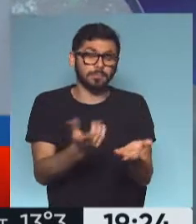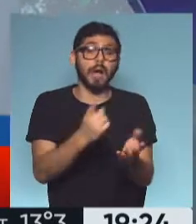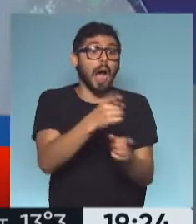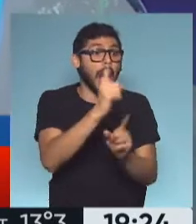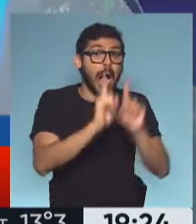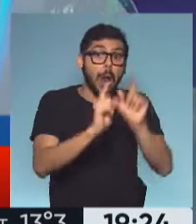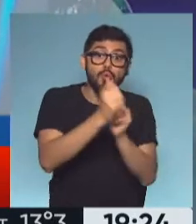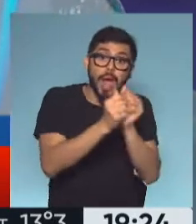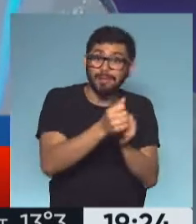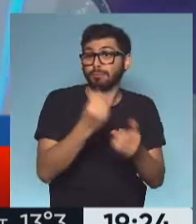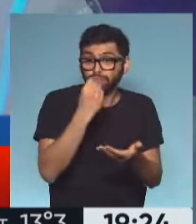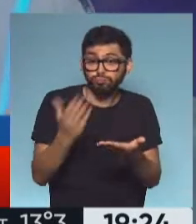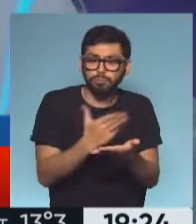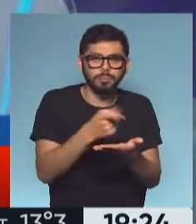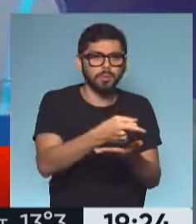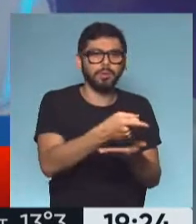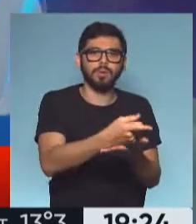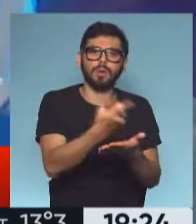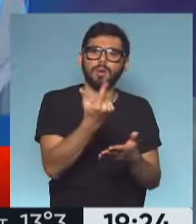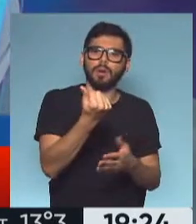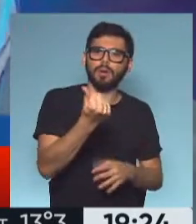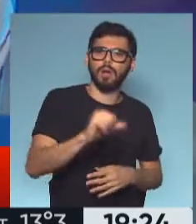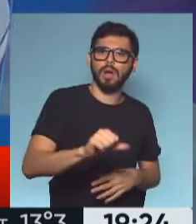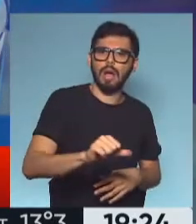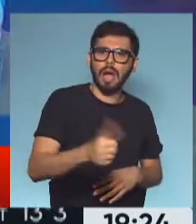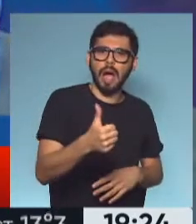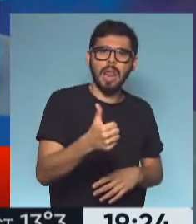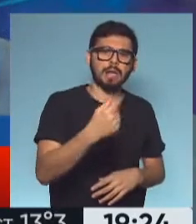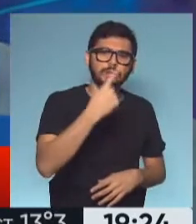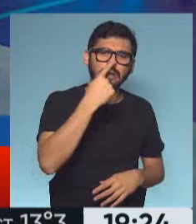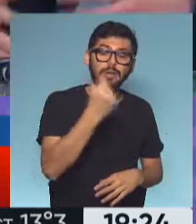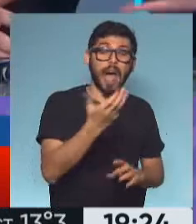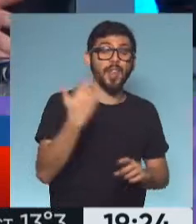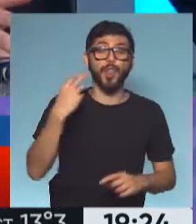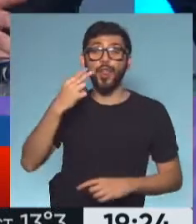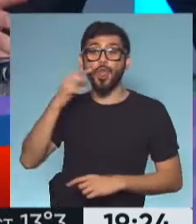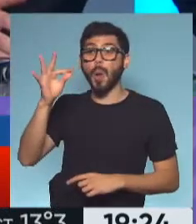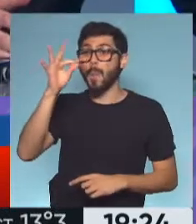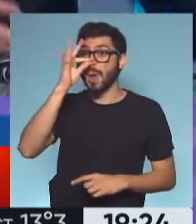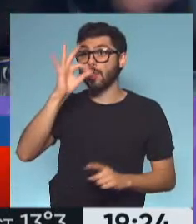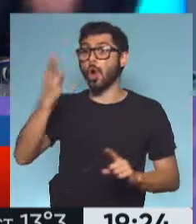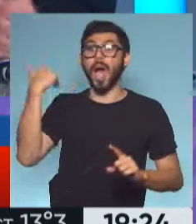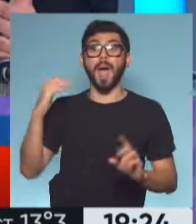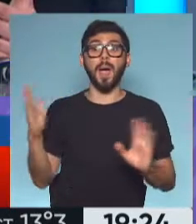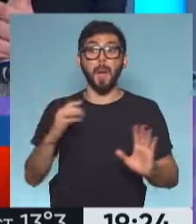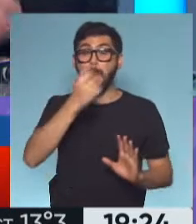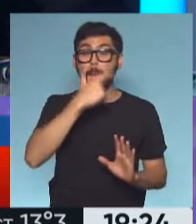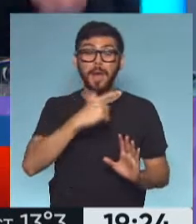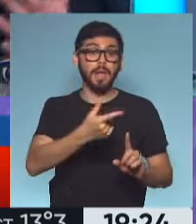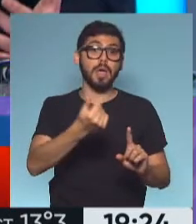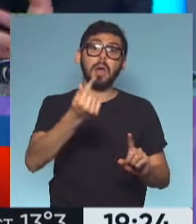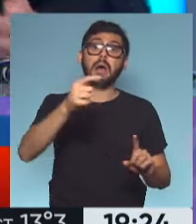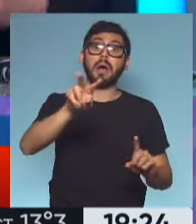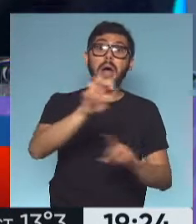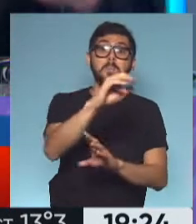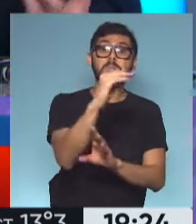empresas de ese sector vienen recuperando esas ganancias que, ya sea en 2020 como en años también del macrismo, han perdido. ¿Cómo